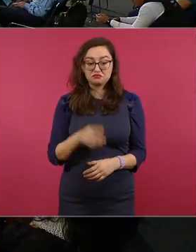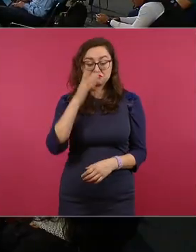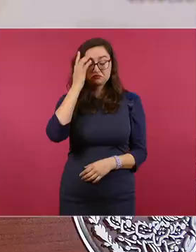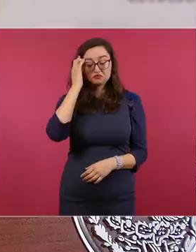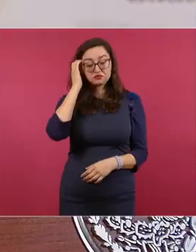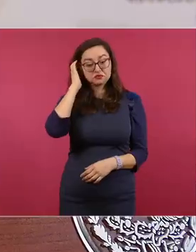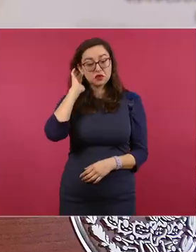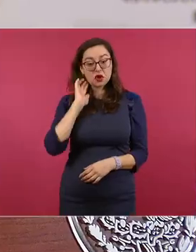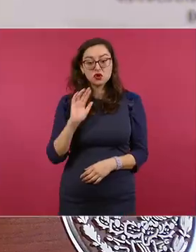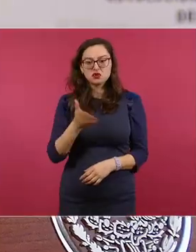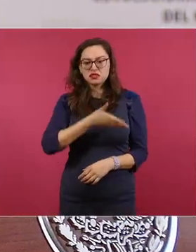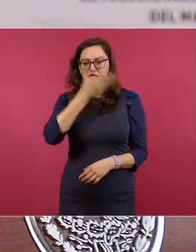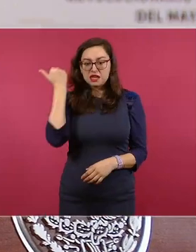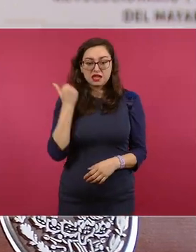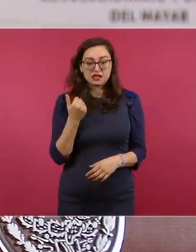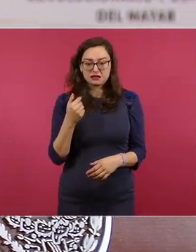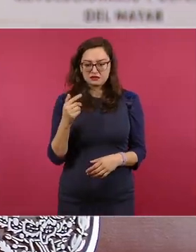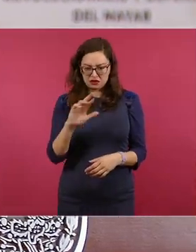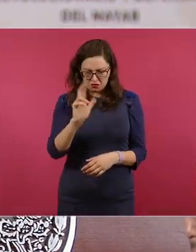35-45,